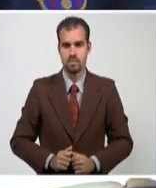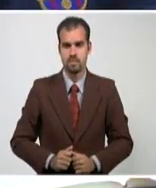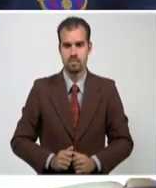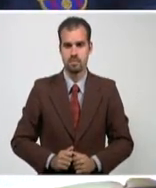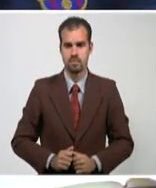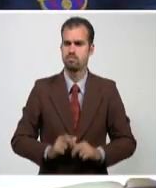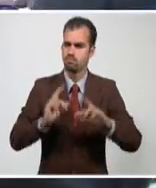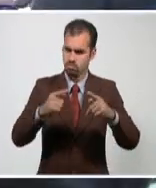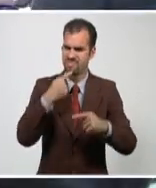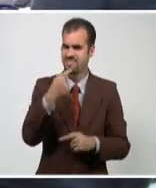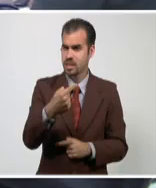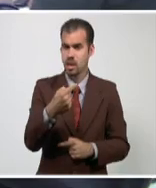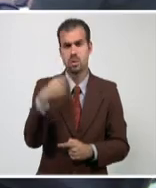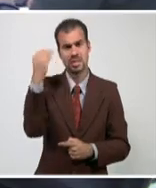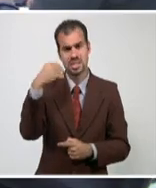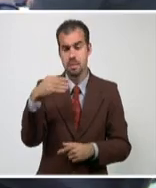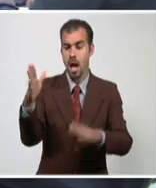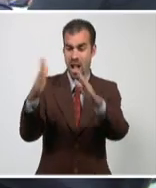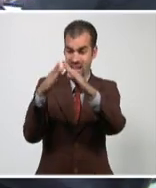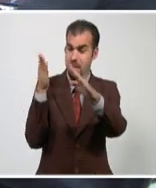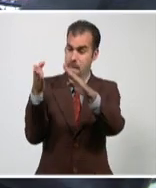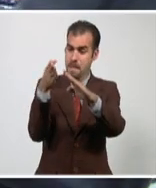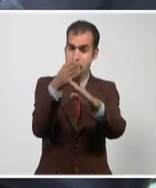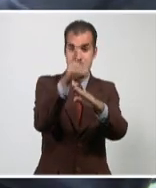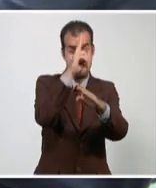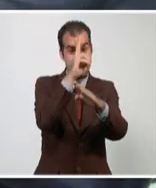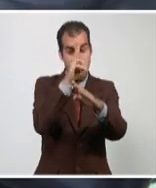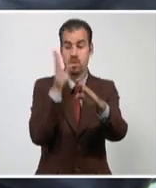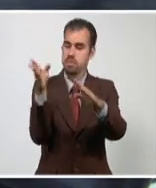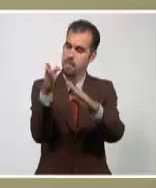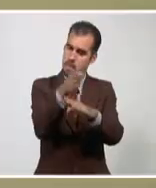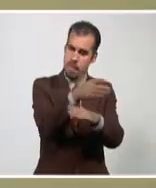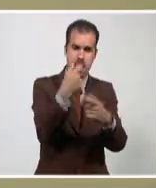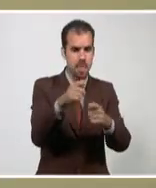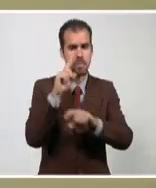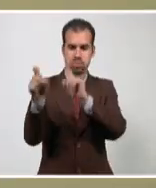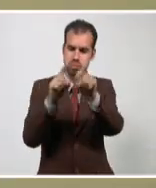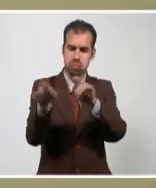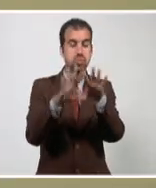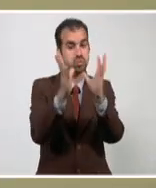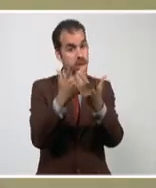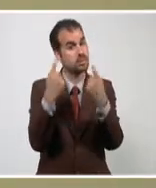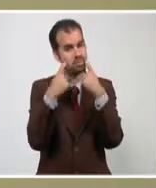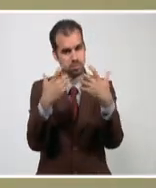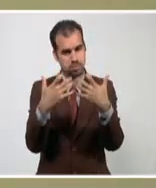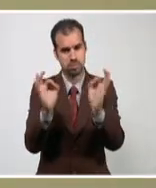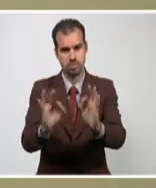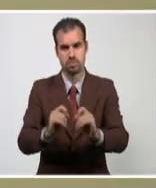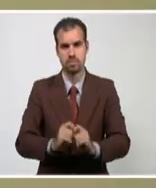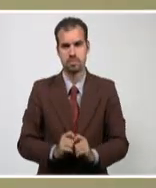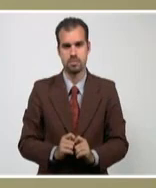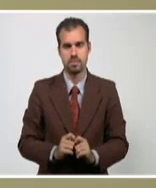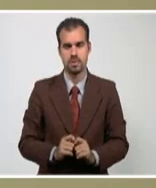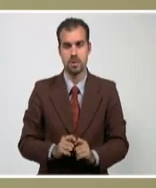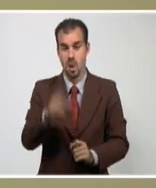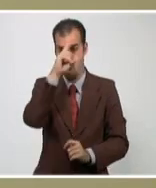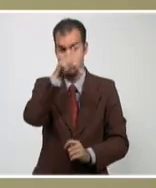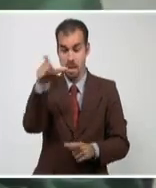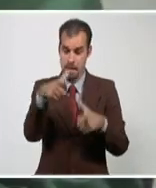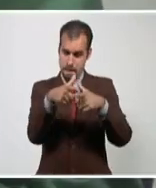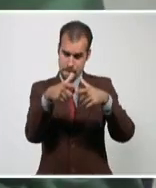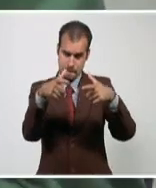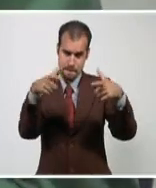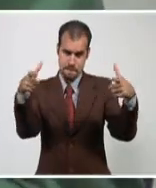las pesquisas en las comunidades con apoyo de los principales factores: la ampliación de capacidades en hospitales,